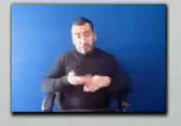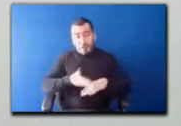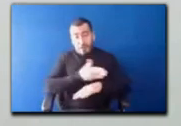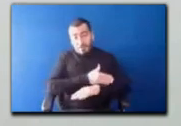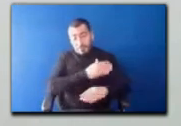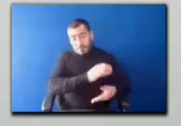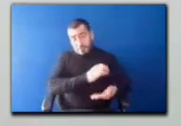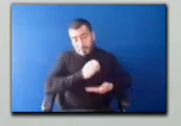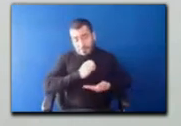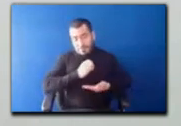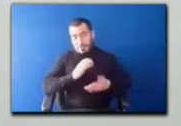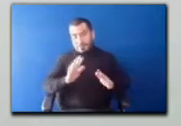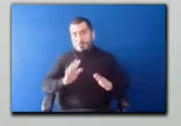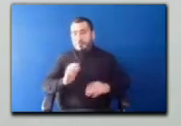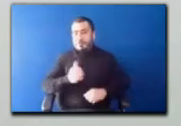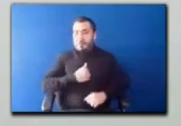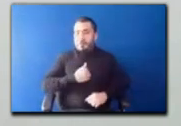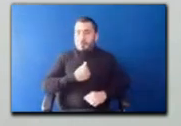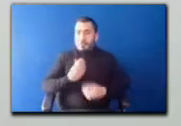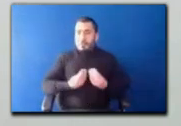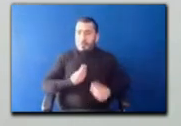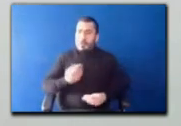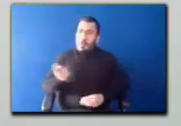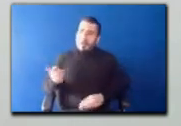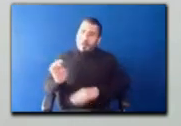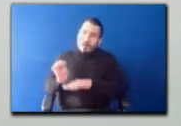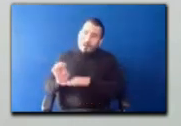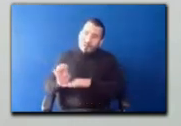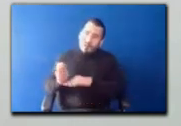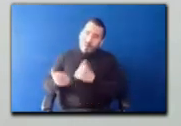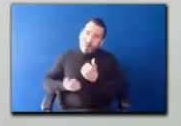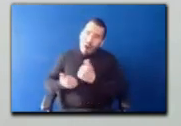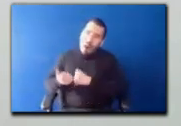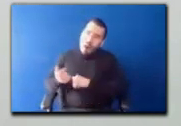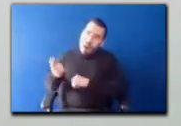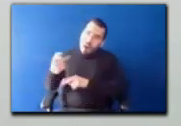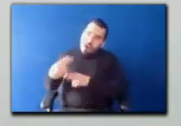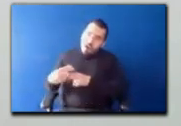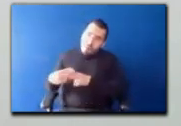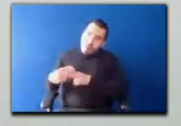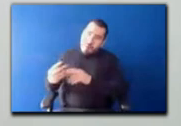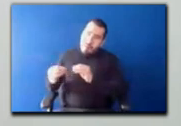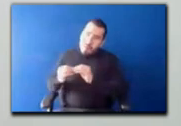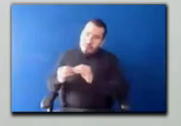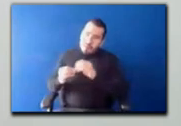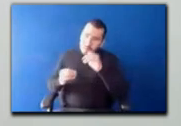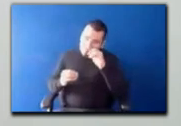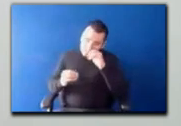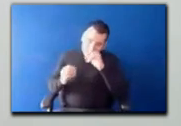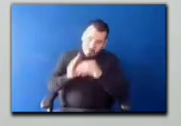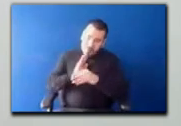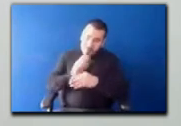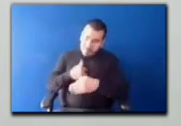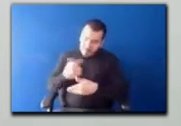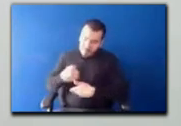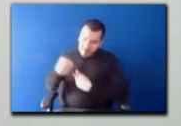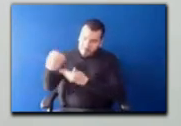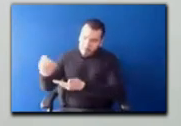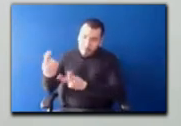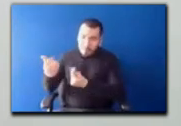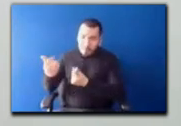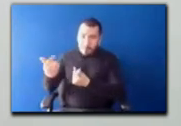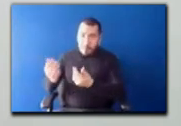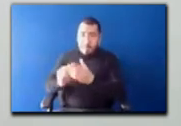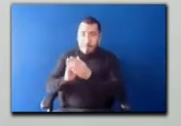es mi invitación? Valide muy bien con qué tipo de entidad estoy haciendo mi transacción, a quién le estoy entregando mi dinero. La plata no crece